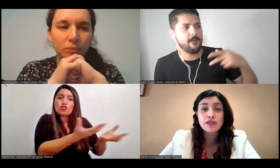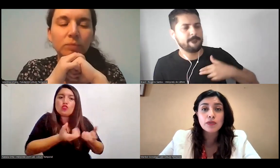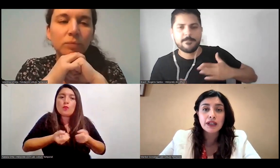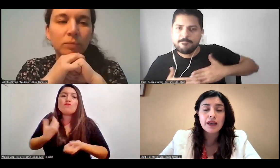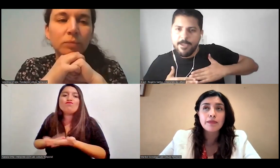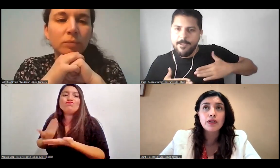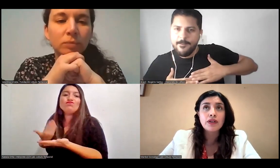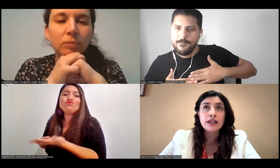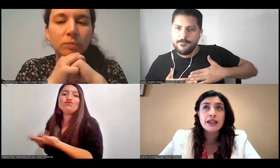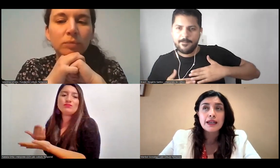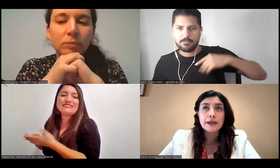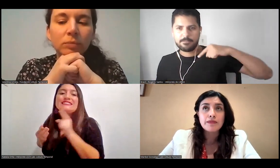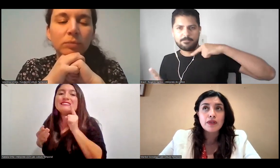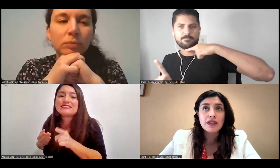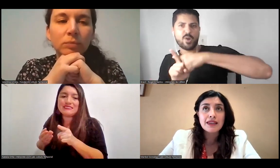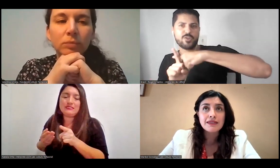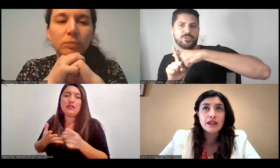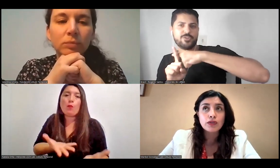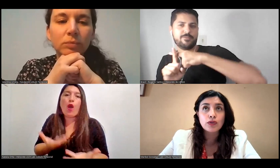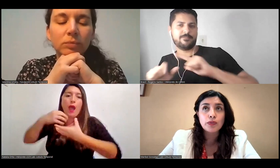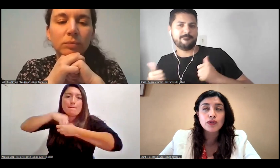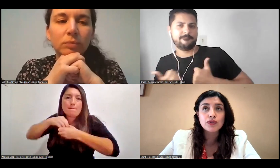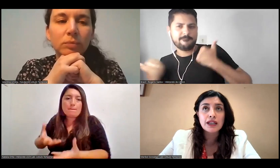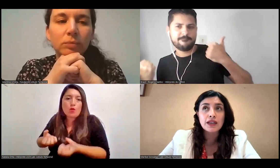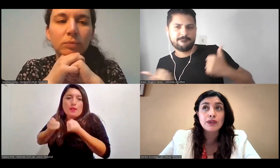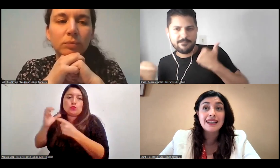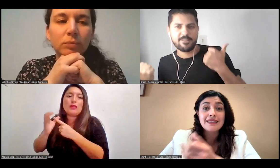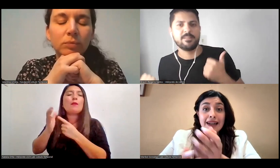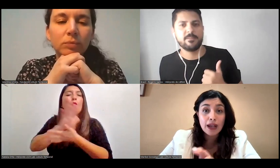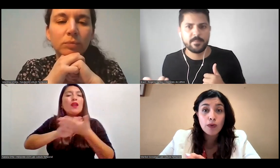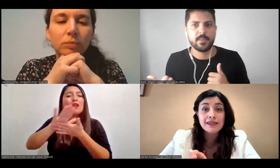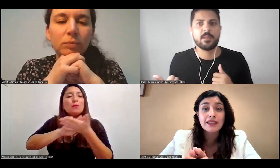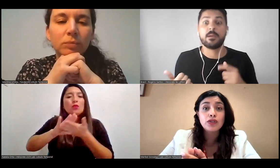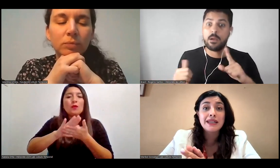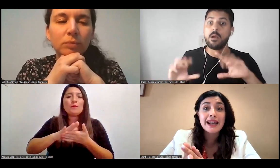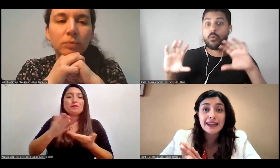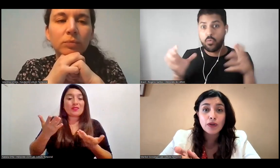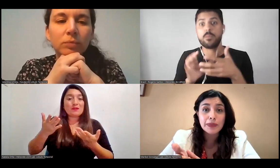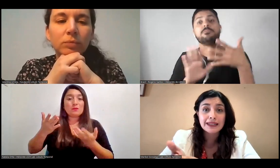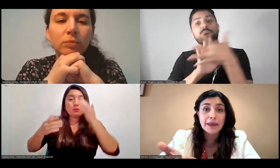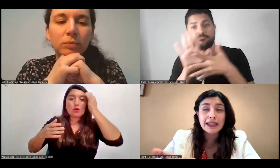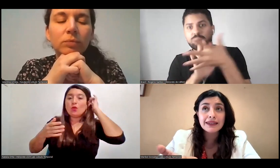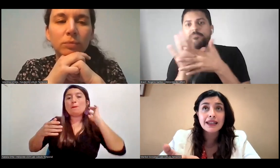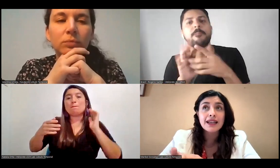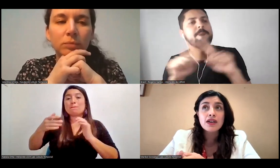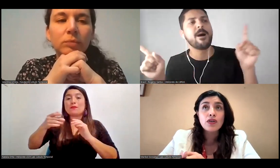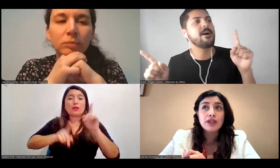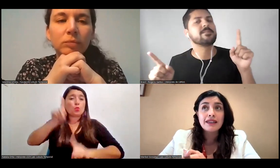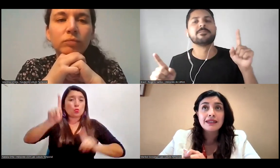el caso, por ejemplo, no sé, de ciertos grupos que utilizan la lengua sin dominarla